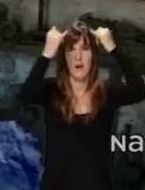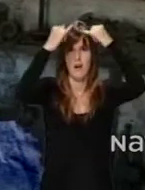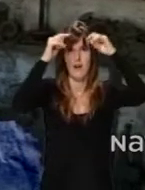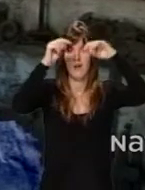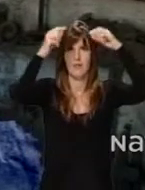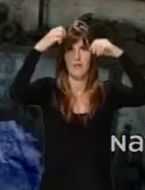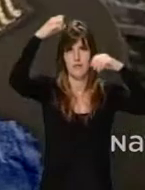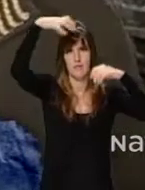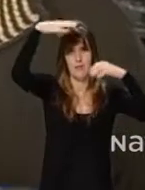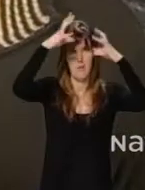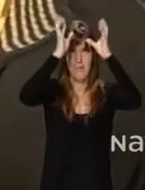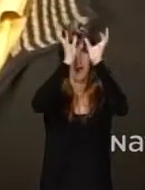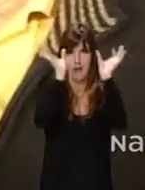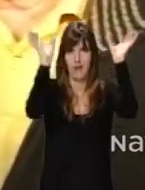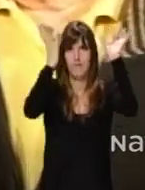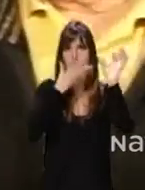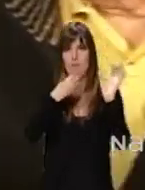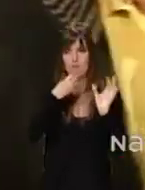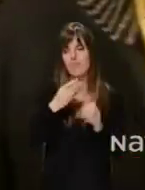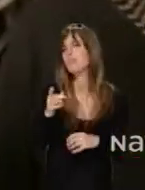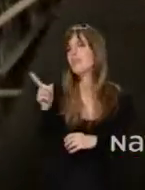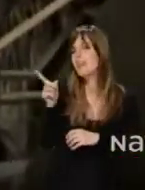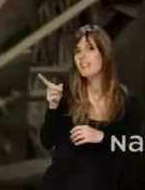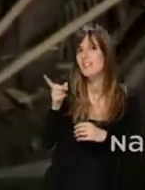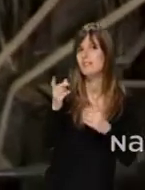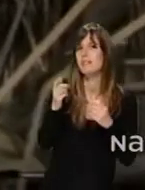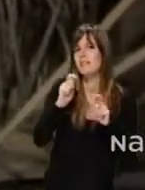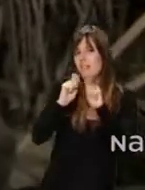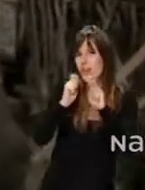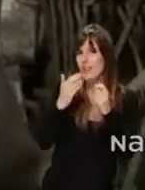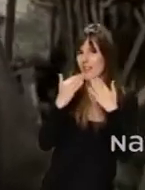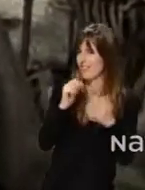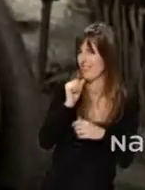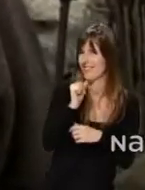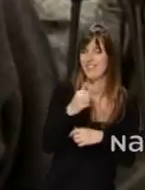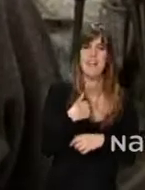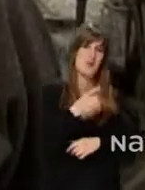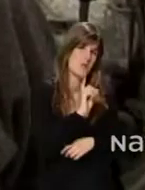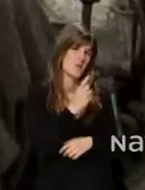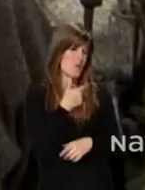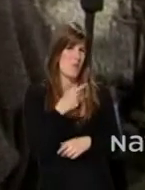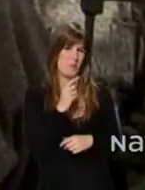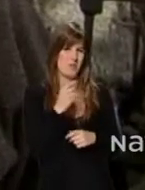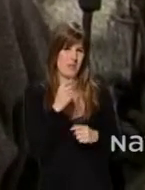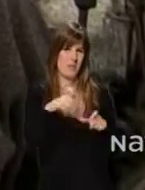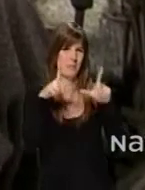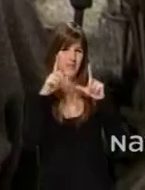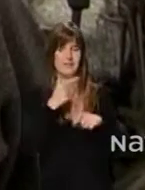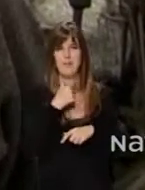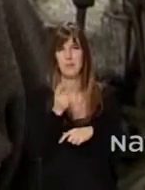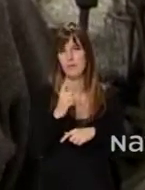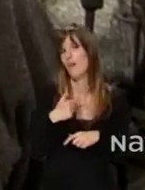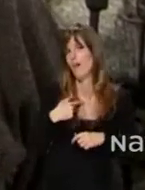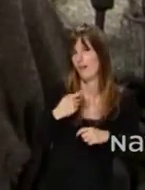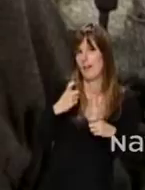fabulosa. Simón, no sueles querer aparecer en los medios de comunicación. Yo no. ¿A que no? Nos ha luego apareceré, un poco. ¿Verdad?